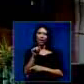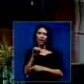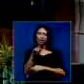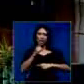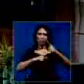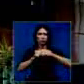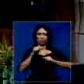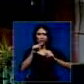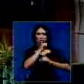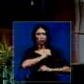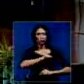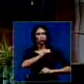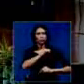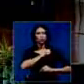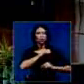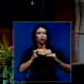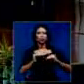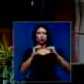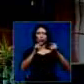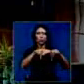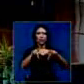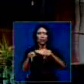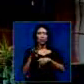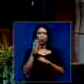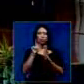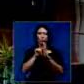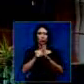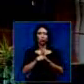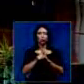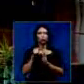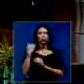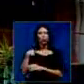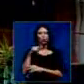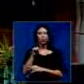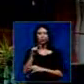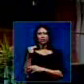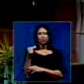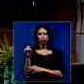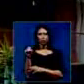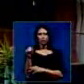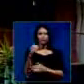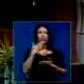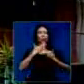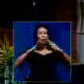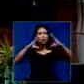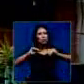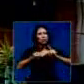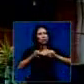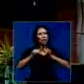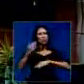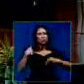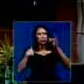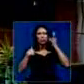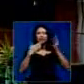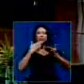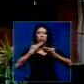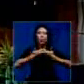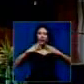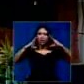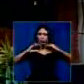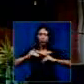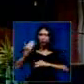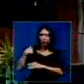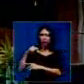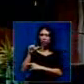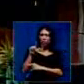Por 4 minutos, don Luis Guillermo Solís. Muy buenas noches, amigas y amigos. Buenas noches, don Leonardo.